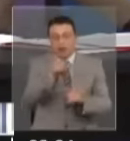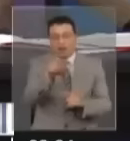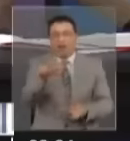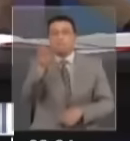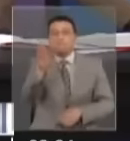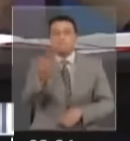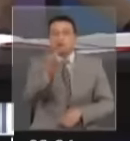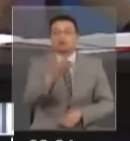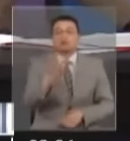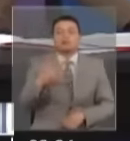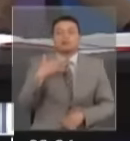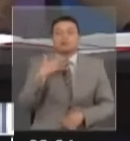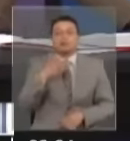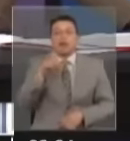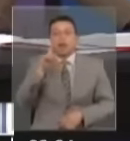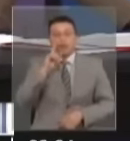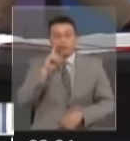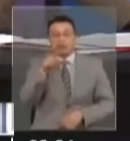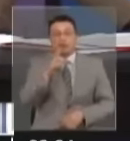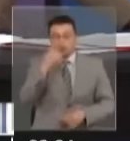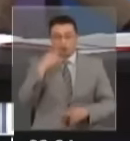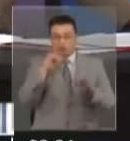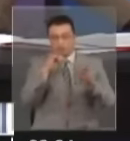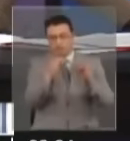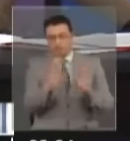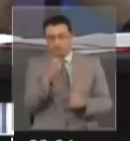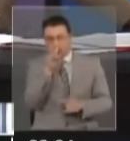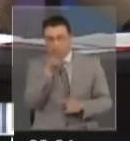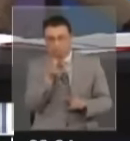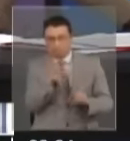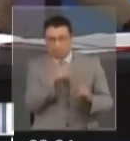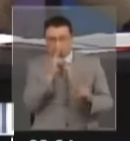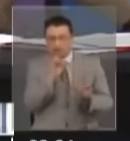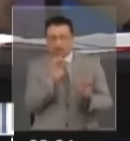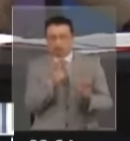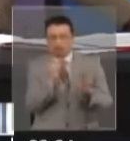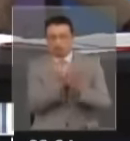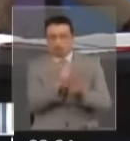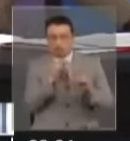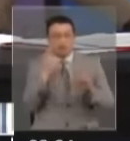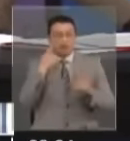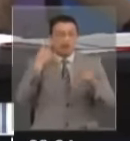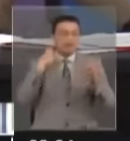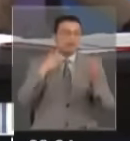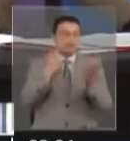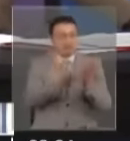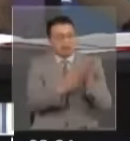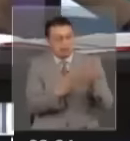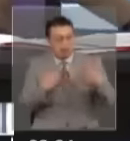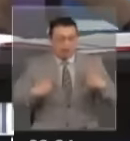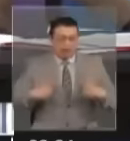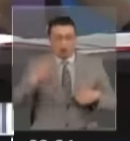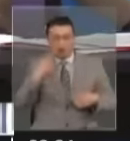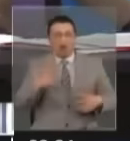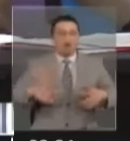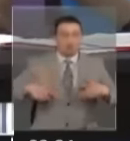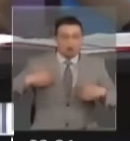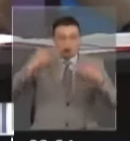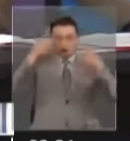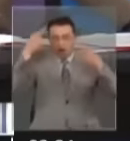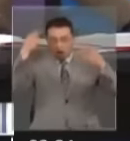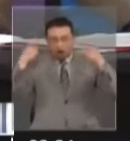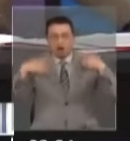personas que tienen estereotipos y que están estigmatizados porque tienen tatuaje, porque son determinado corte de pelo,